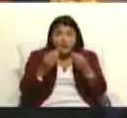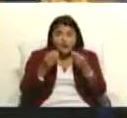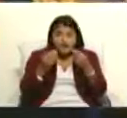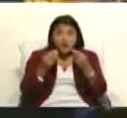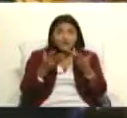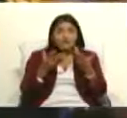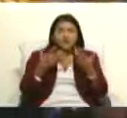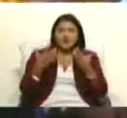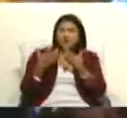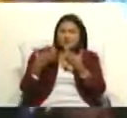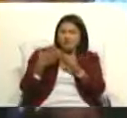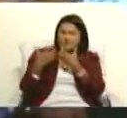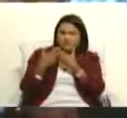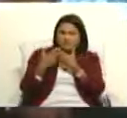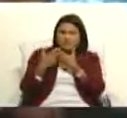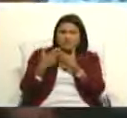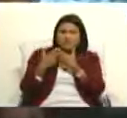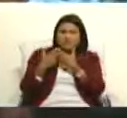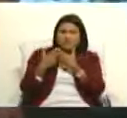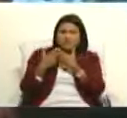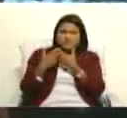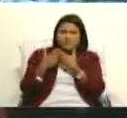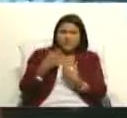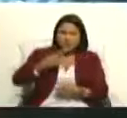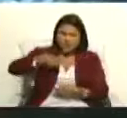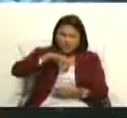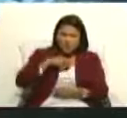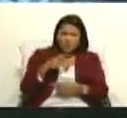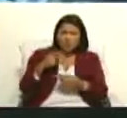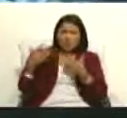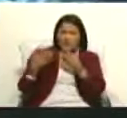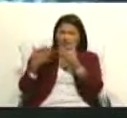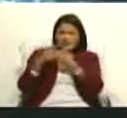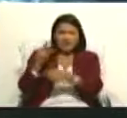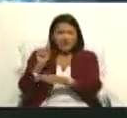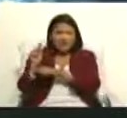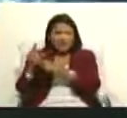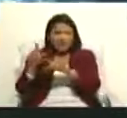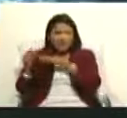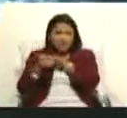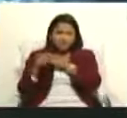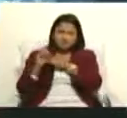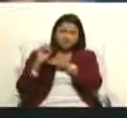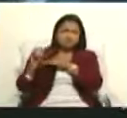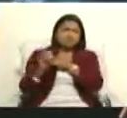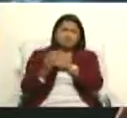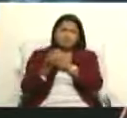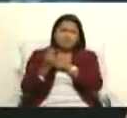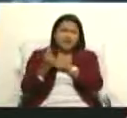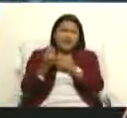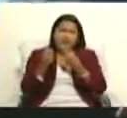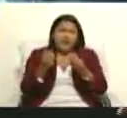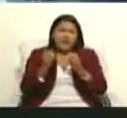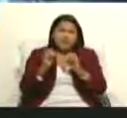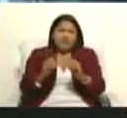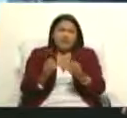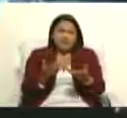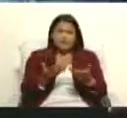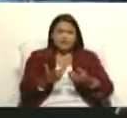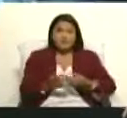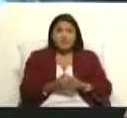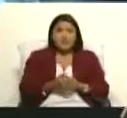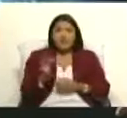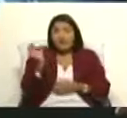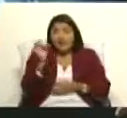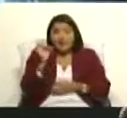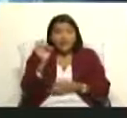ir a la guerra en verdad cree alguien que nosotros vamos a declararle la guerra a alguien nosotros no vamos a declararle la guerra a nadie a